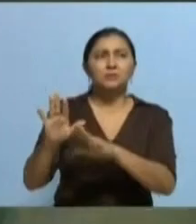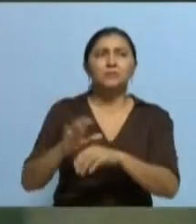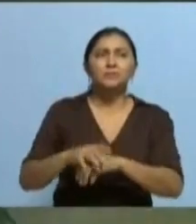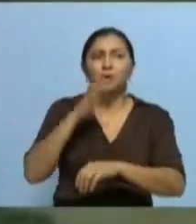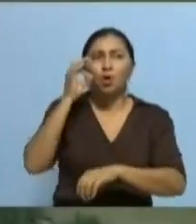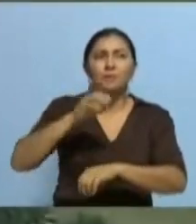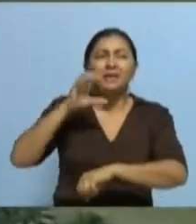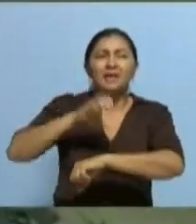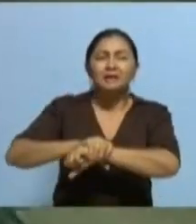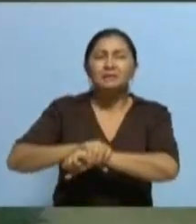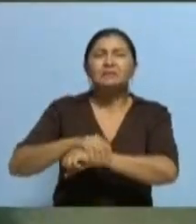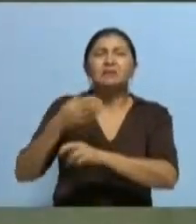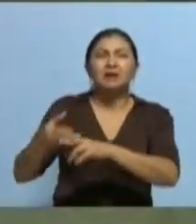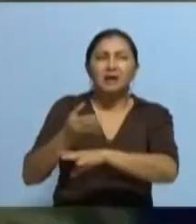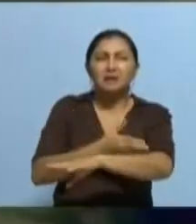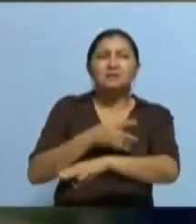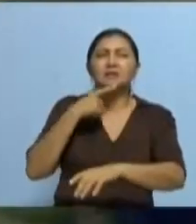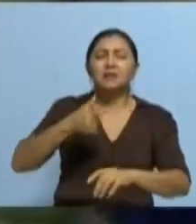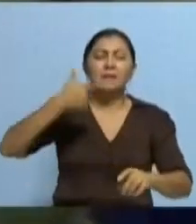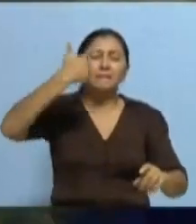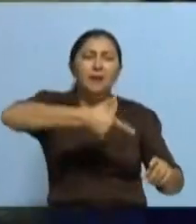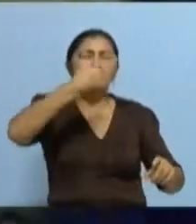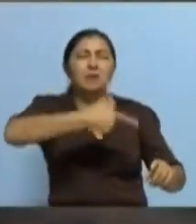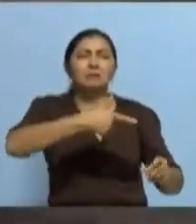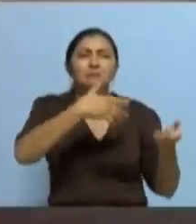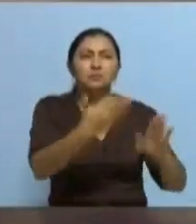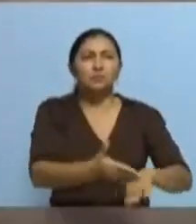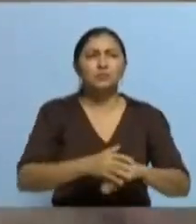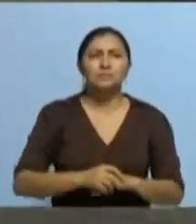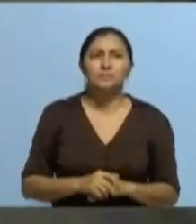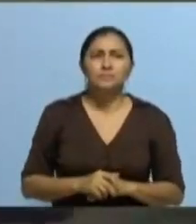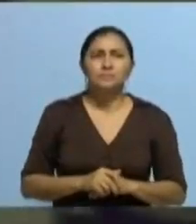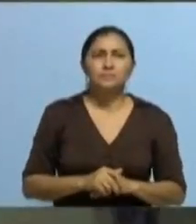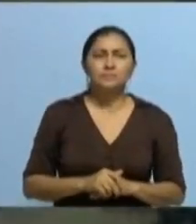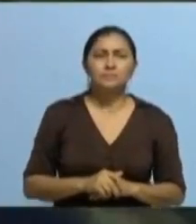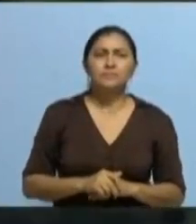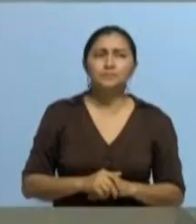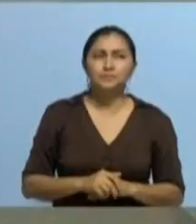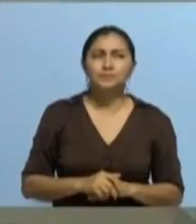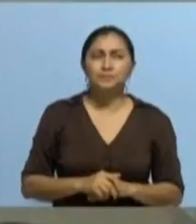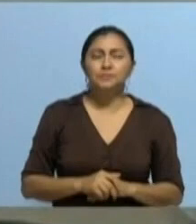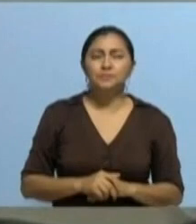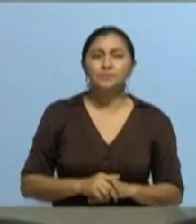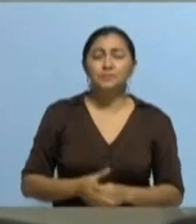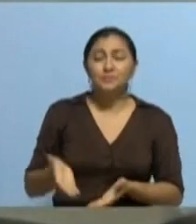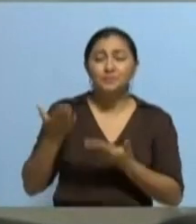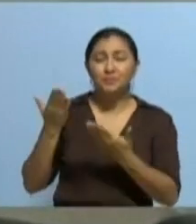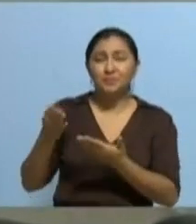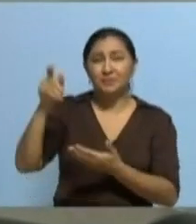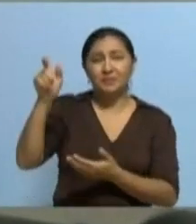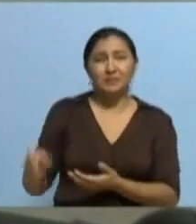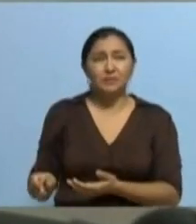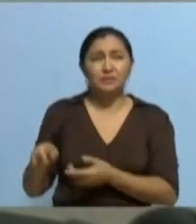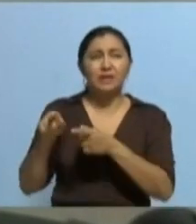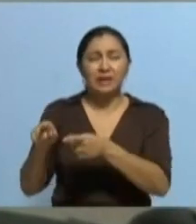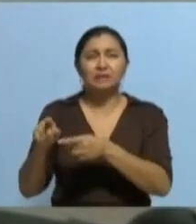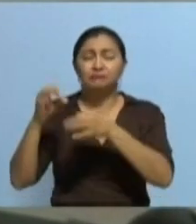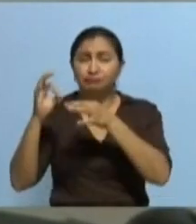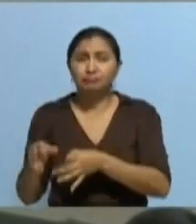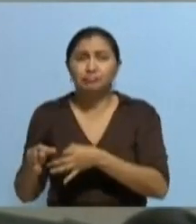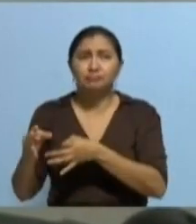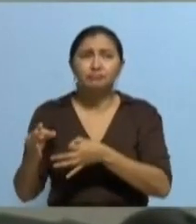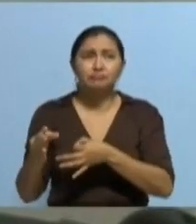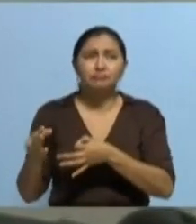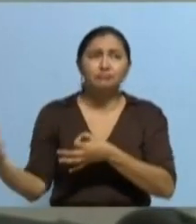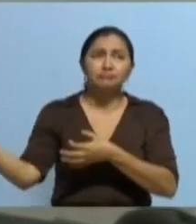capturado además es señalado de haber asesinado al conductor. Esta persona estuvo inmersa en este hecho. Estos